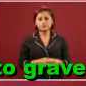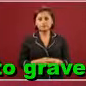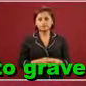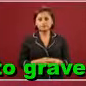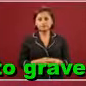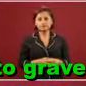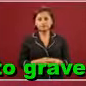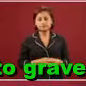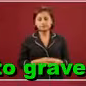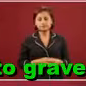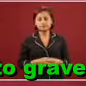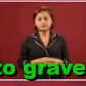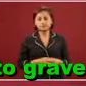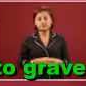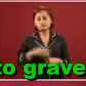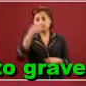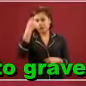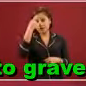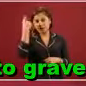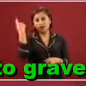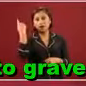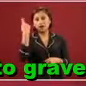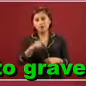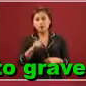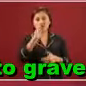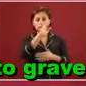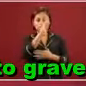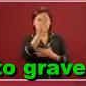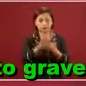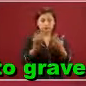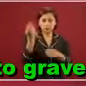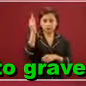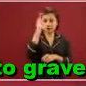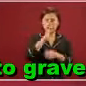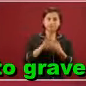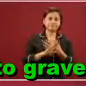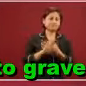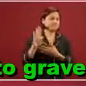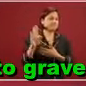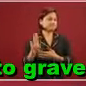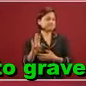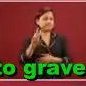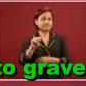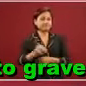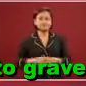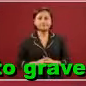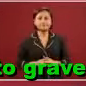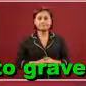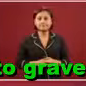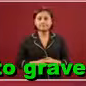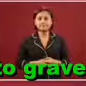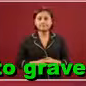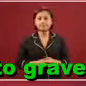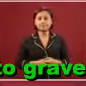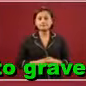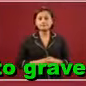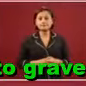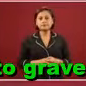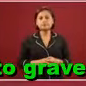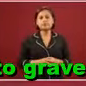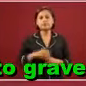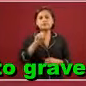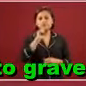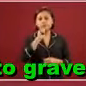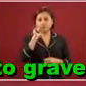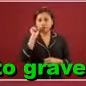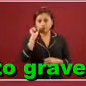la práctica de facturas falsas y el abuso que se